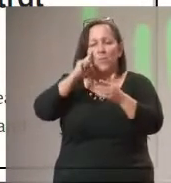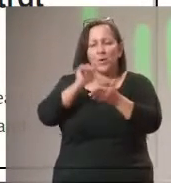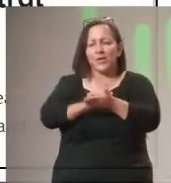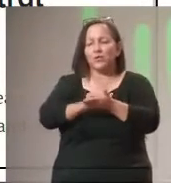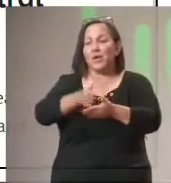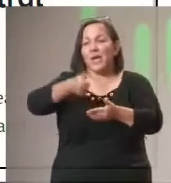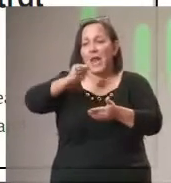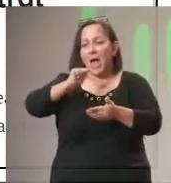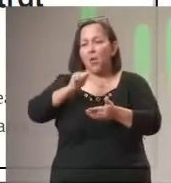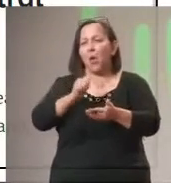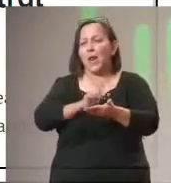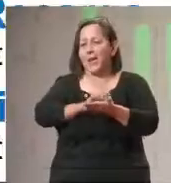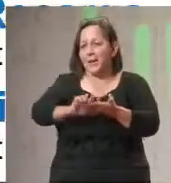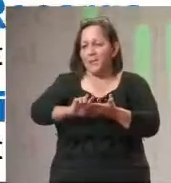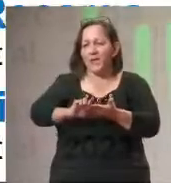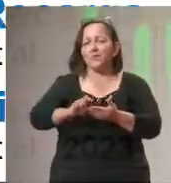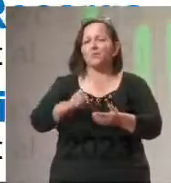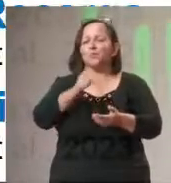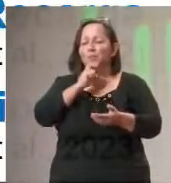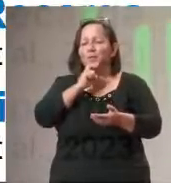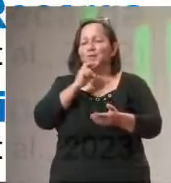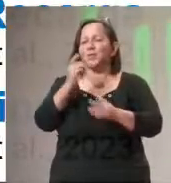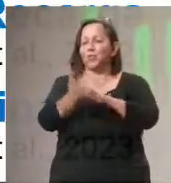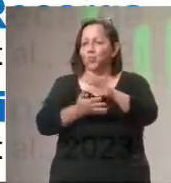potable es de igual forma compleja.